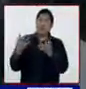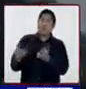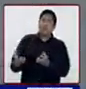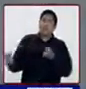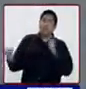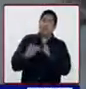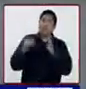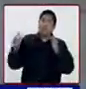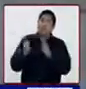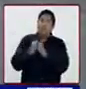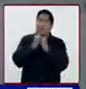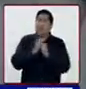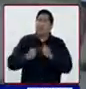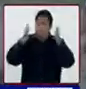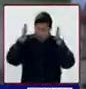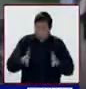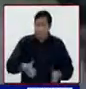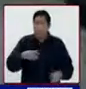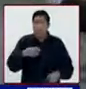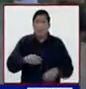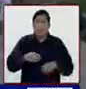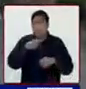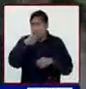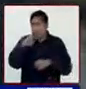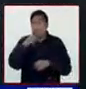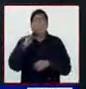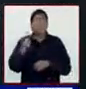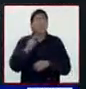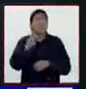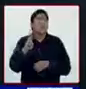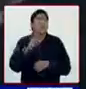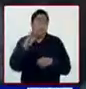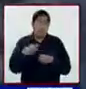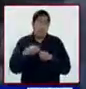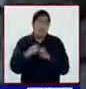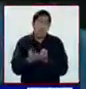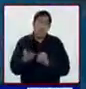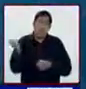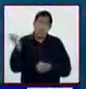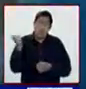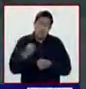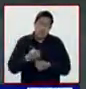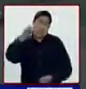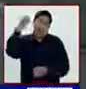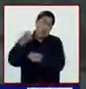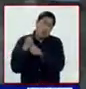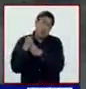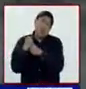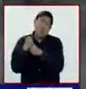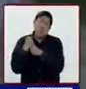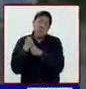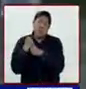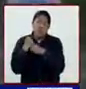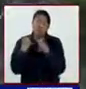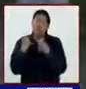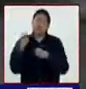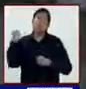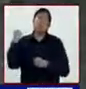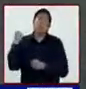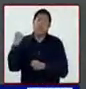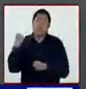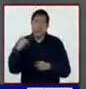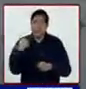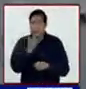agredir a nuestros colegas de trabajo en Santa Cruz. Han utilizado no solamente piedras, palos también, y otros objetos incluso para amedrentar